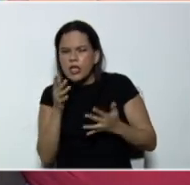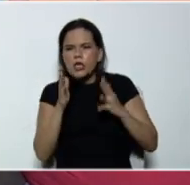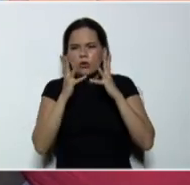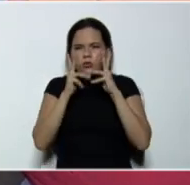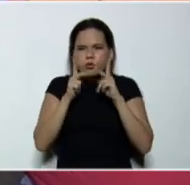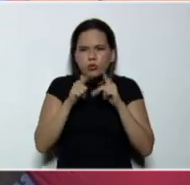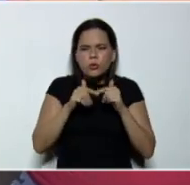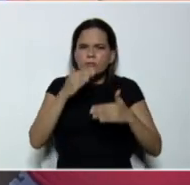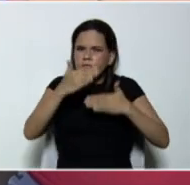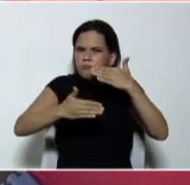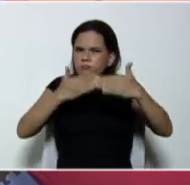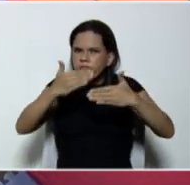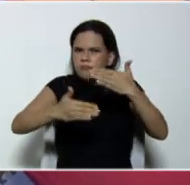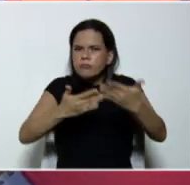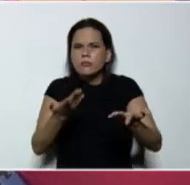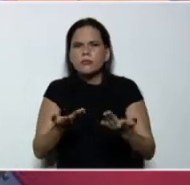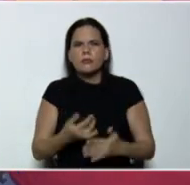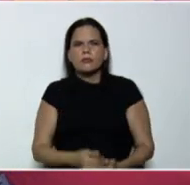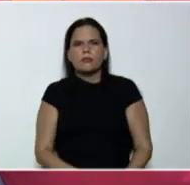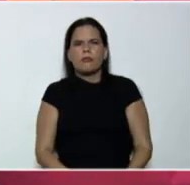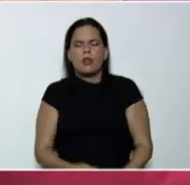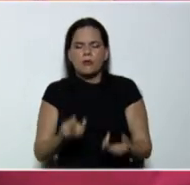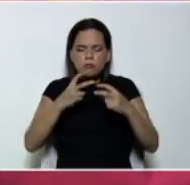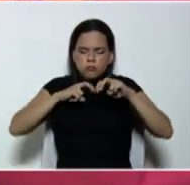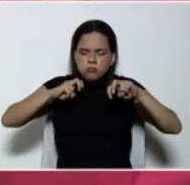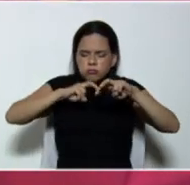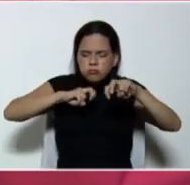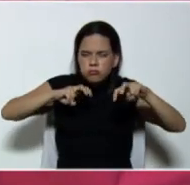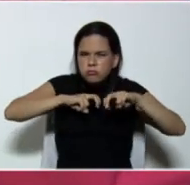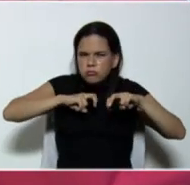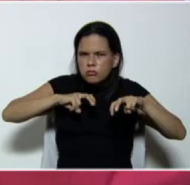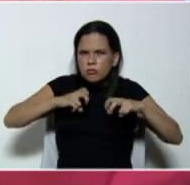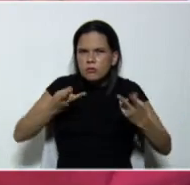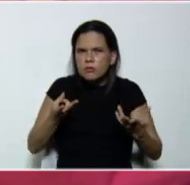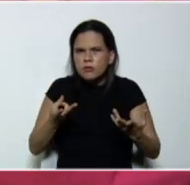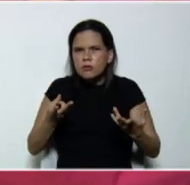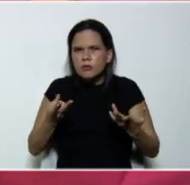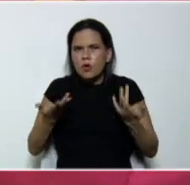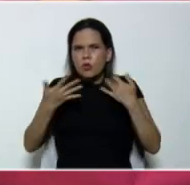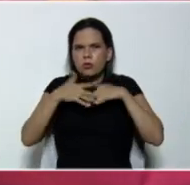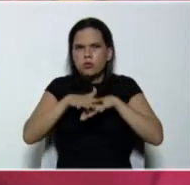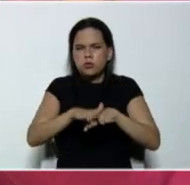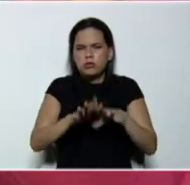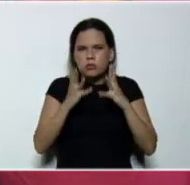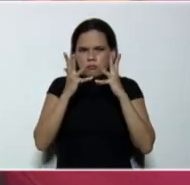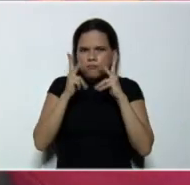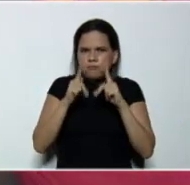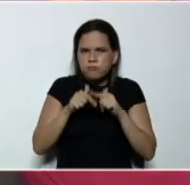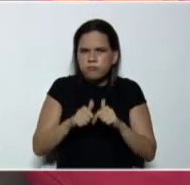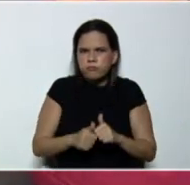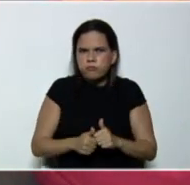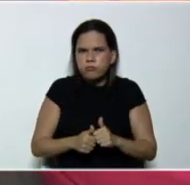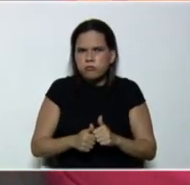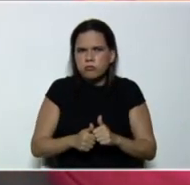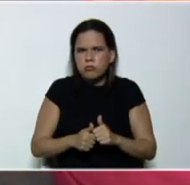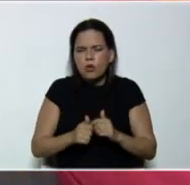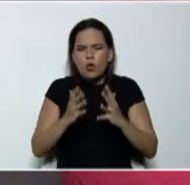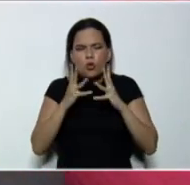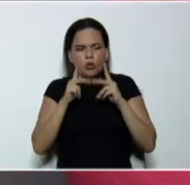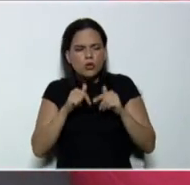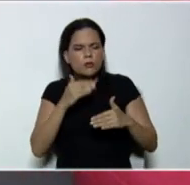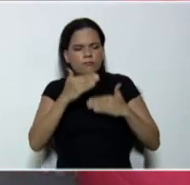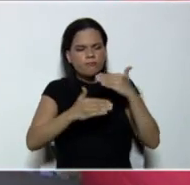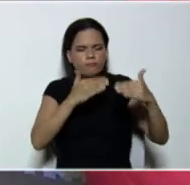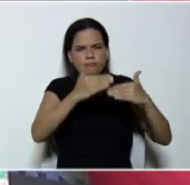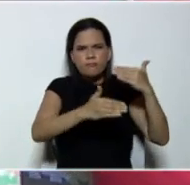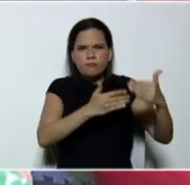contando progresivamente, de ir investigando, involucrándose con los números, contando secuencialmente,